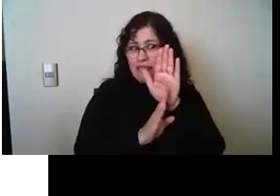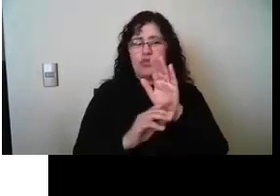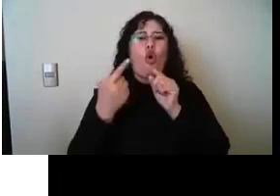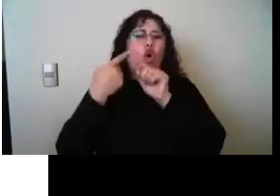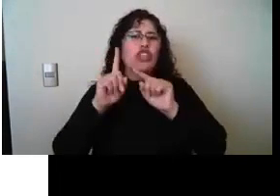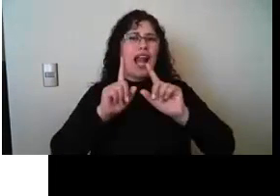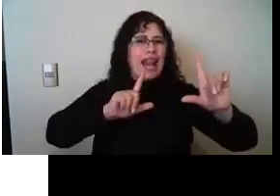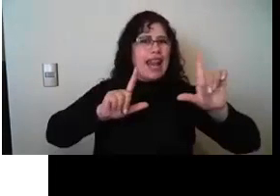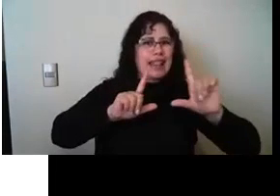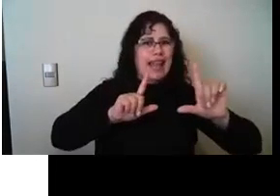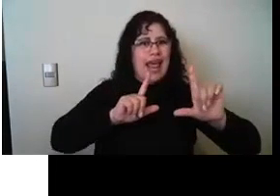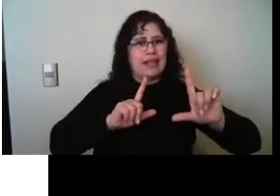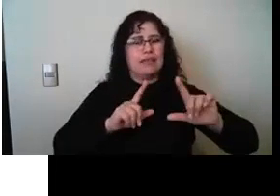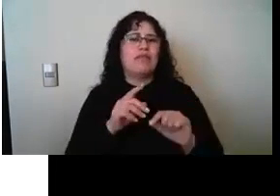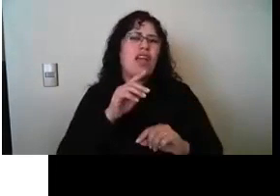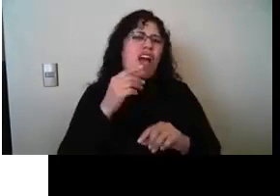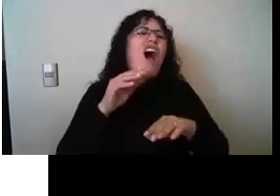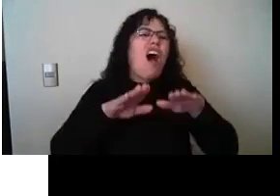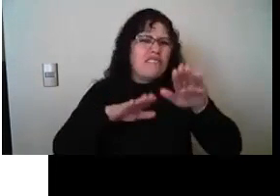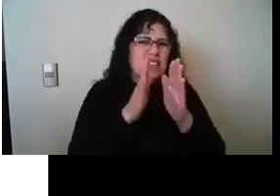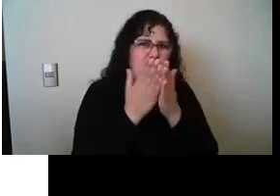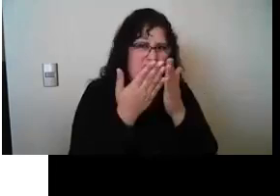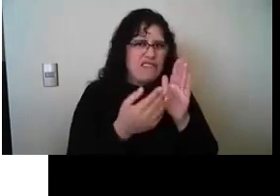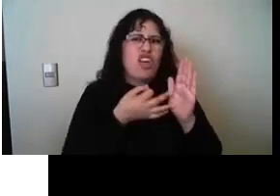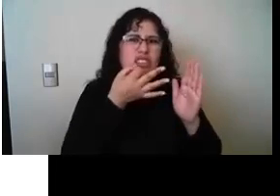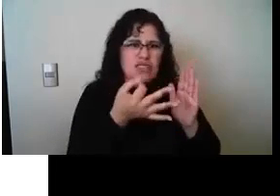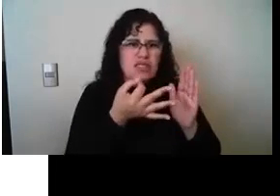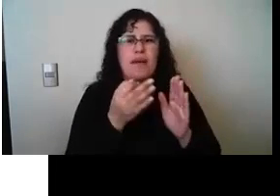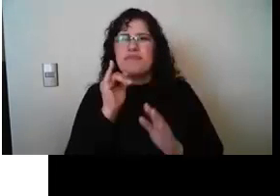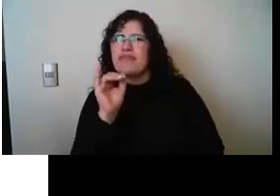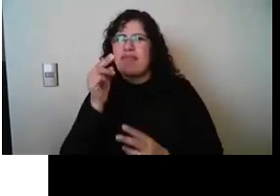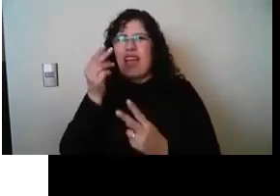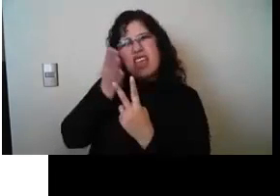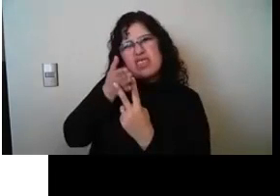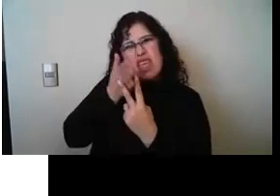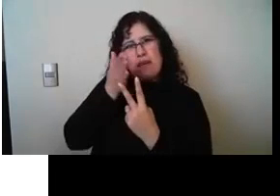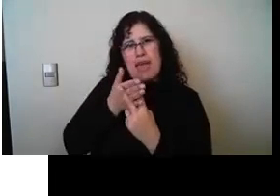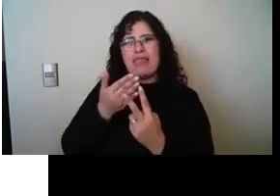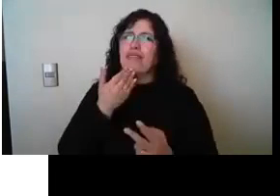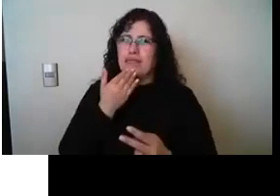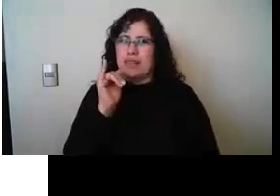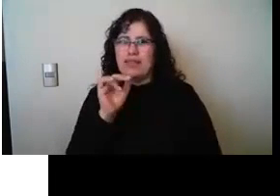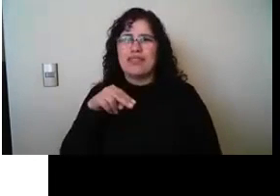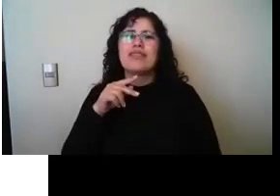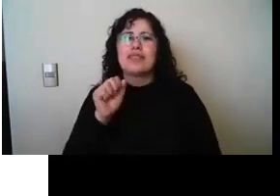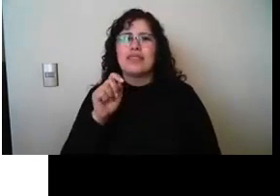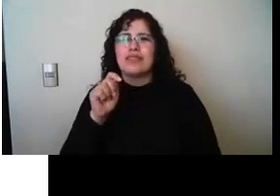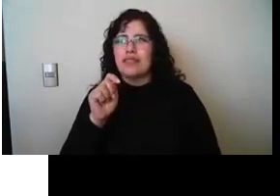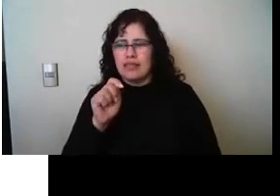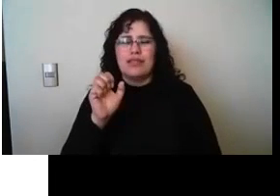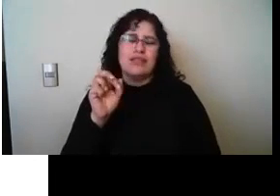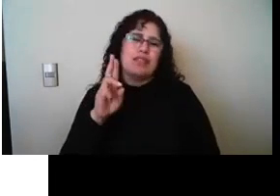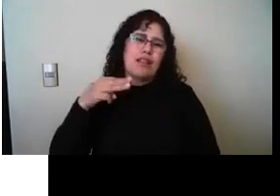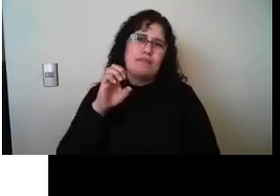en algunos casos alguna intermedia, ¿ya? Lateral, medial e intermedia. Volviendo a lo que